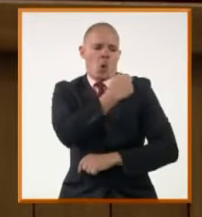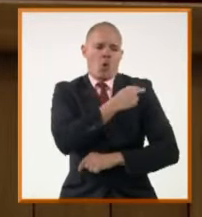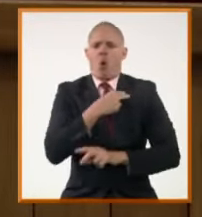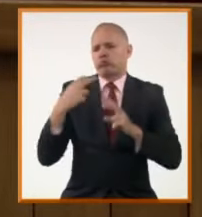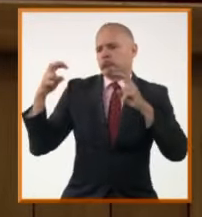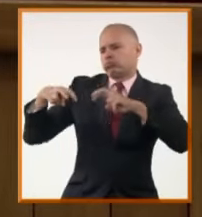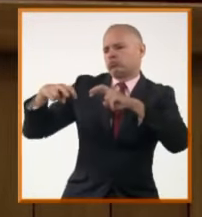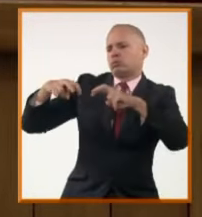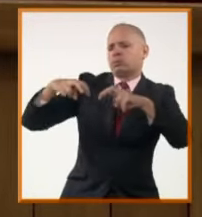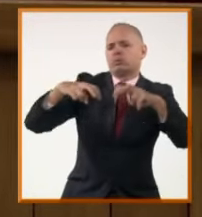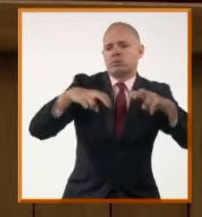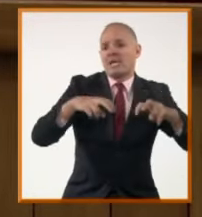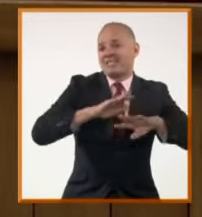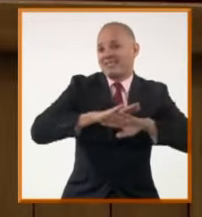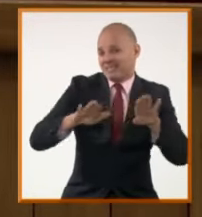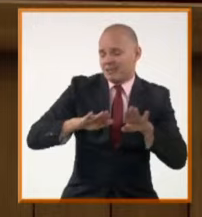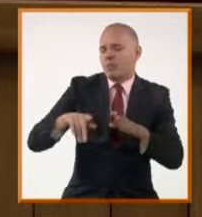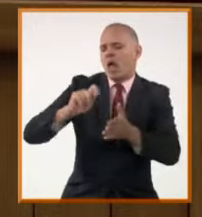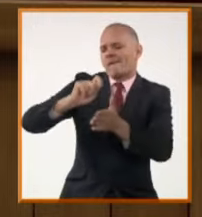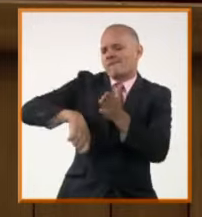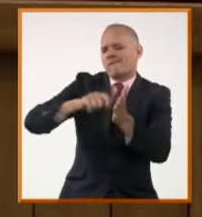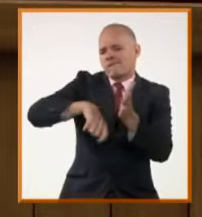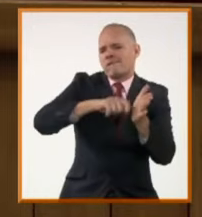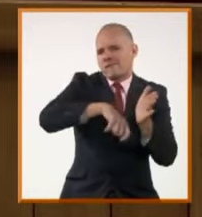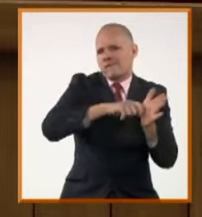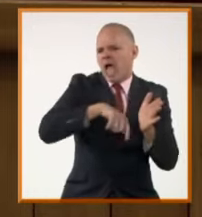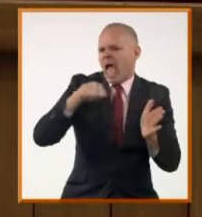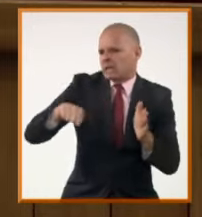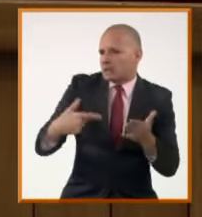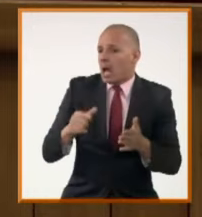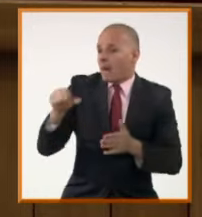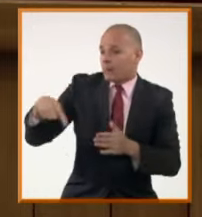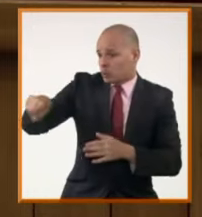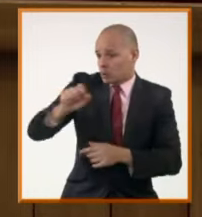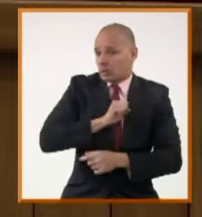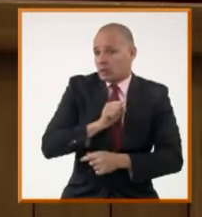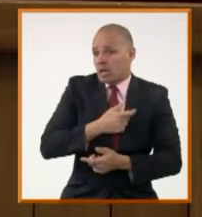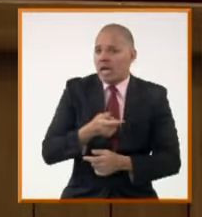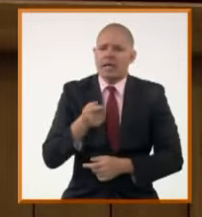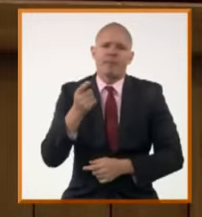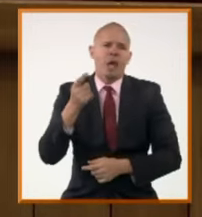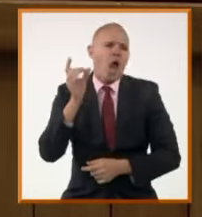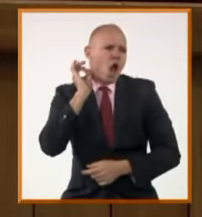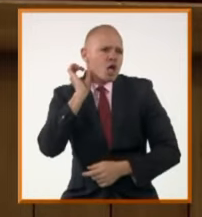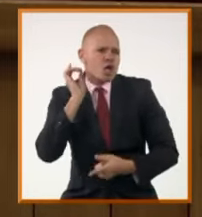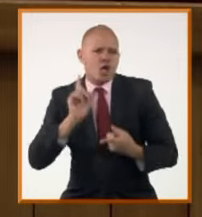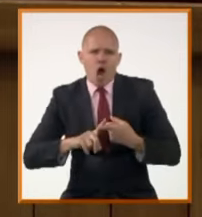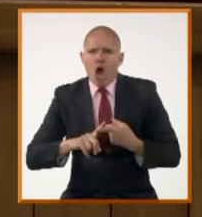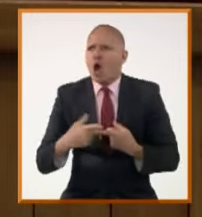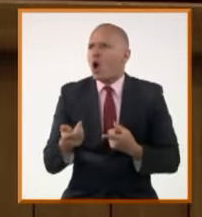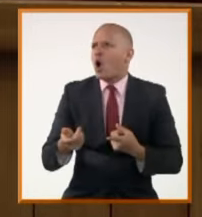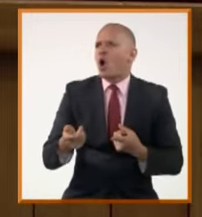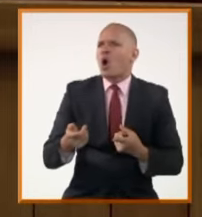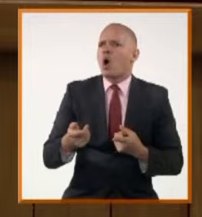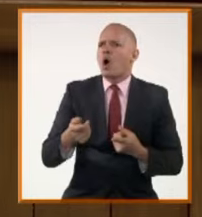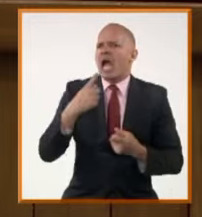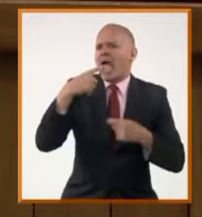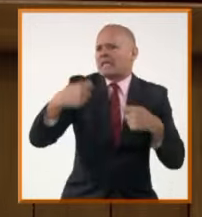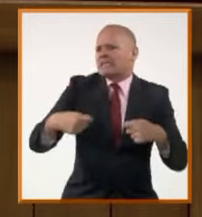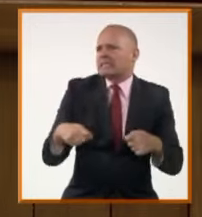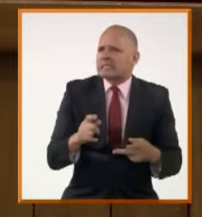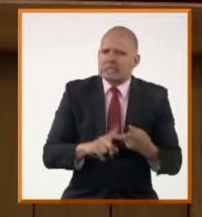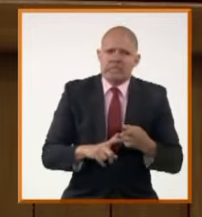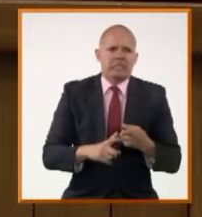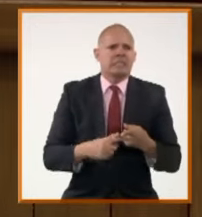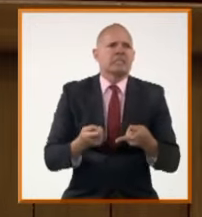cantidad de níquel, de azúcar, de tabaco, de ron que seamos capaces de producir. Y por tanto,